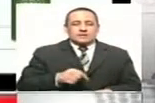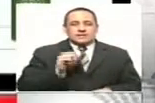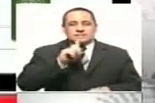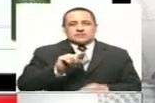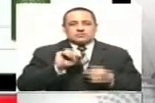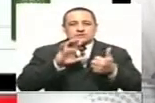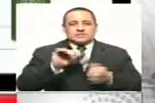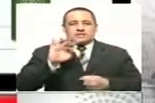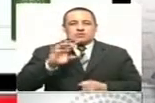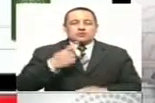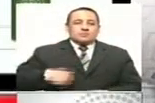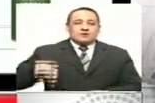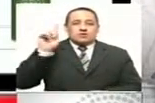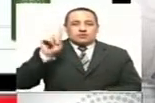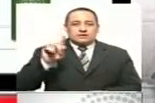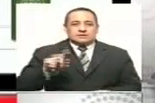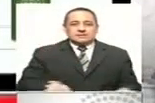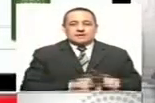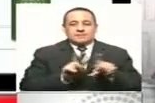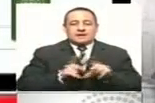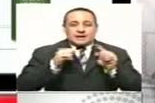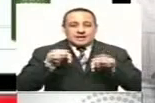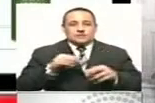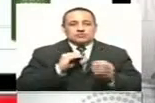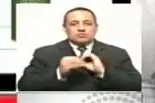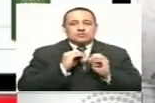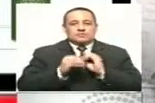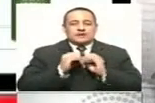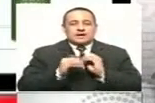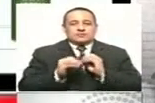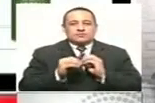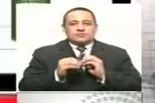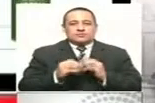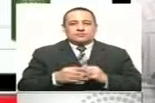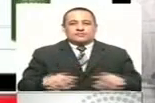2.164 millones, esto fue modificado en